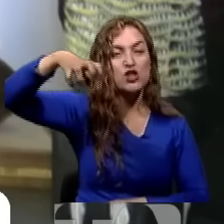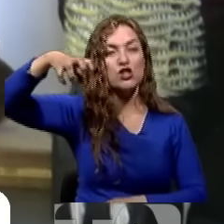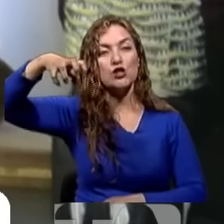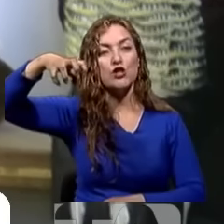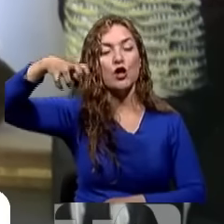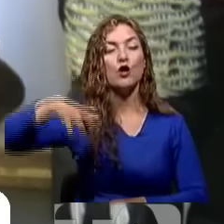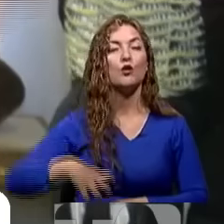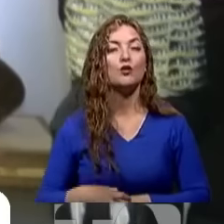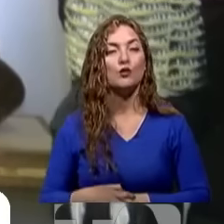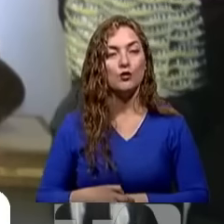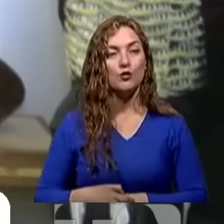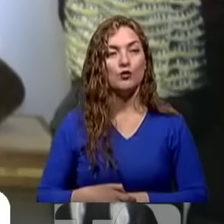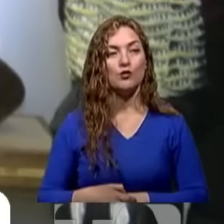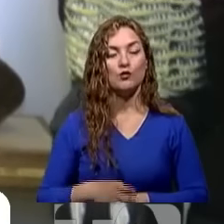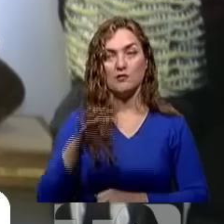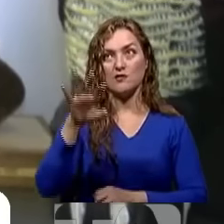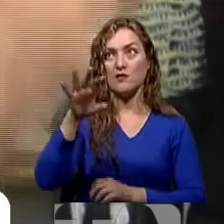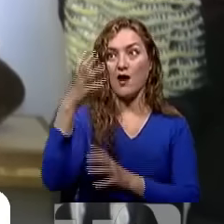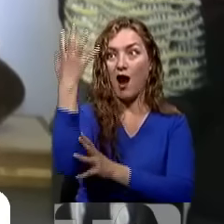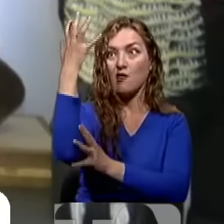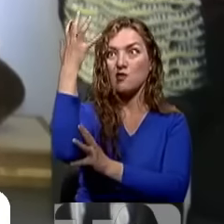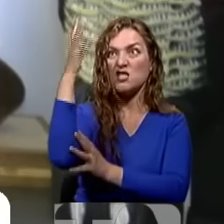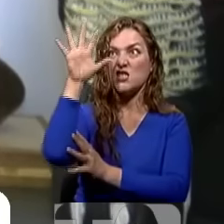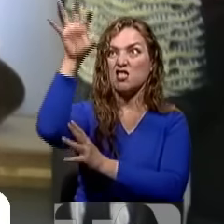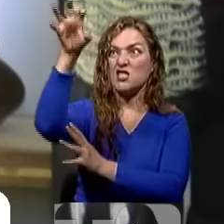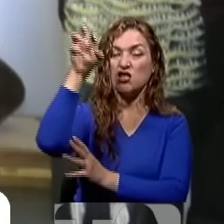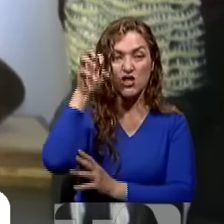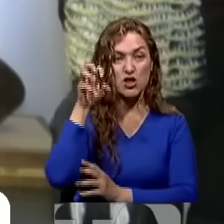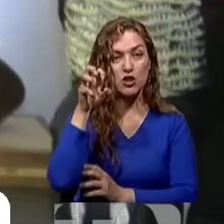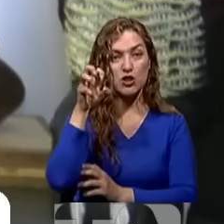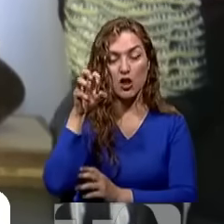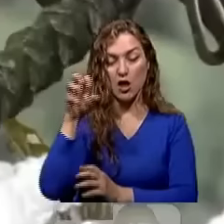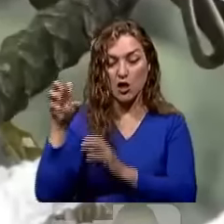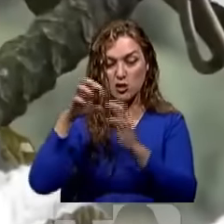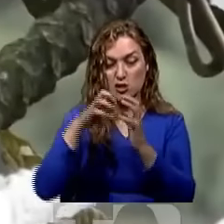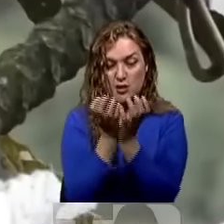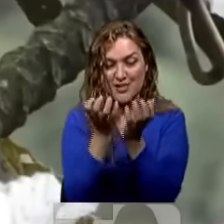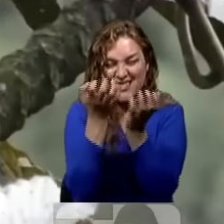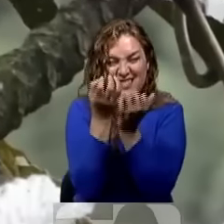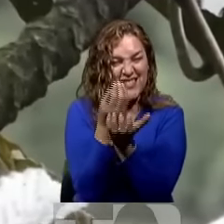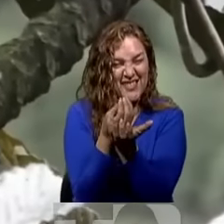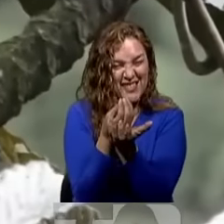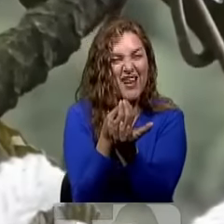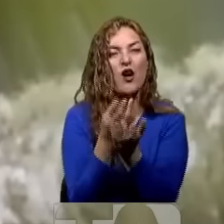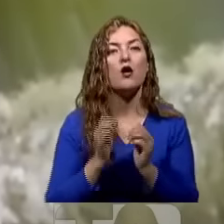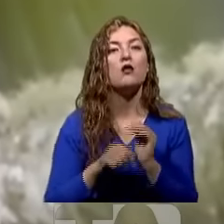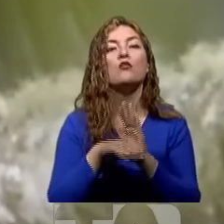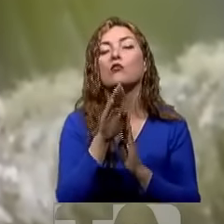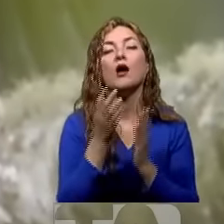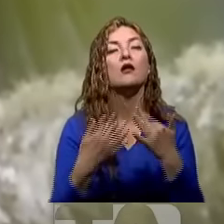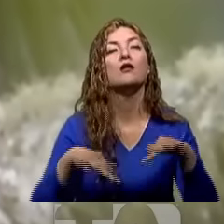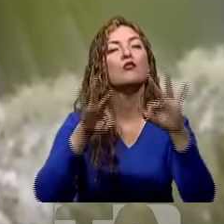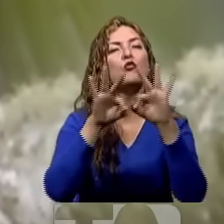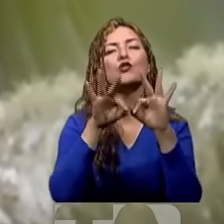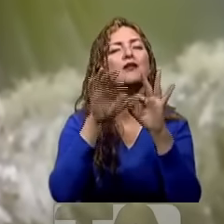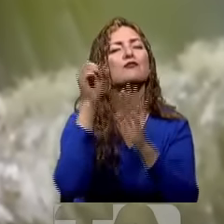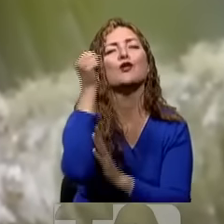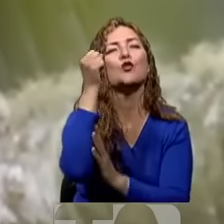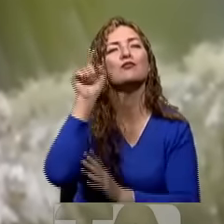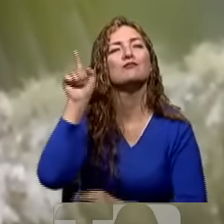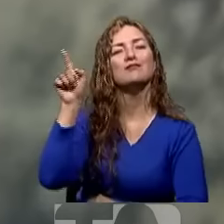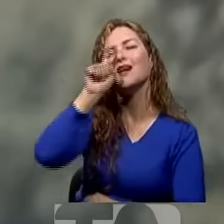presas, a las ramas, al material que traen al nido, entre otras cosas. Una de las especies emblemáticas de la región es el